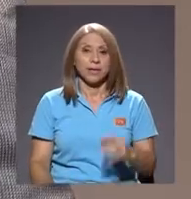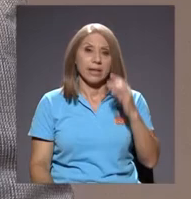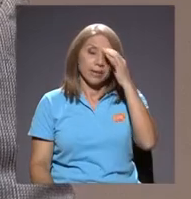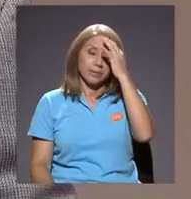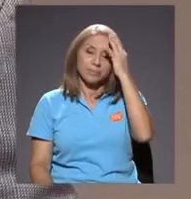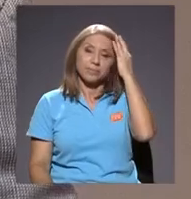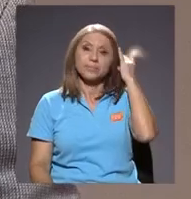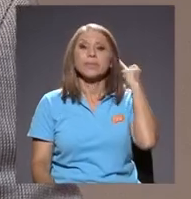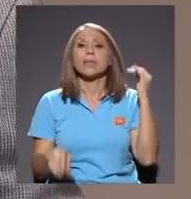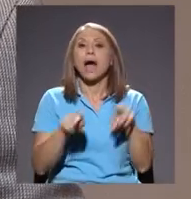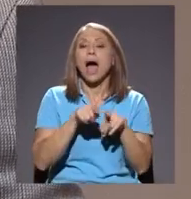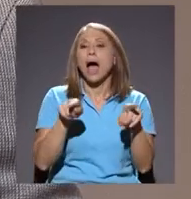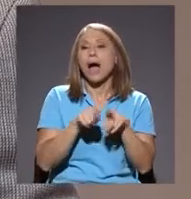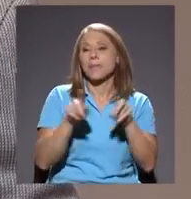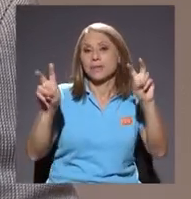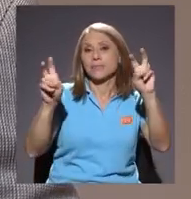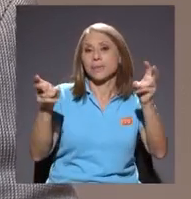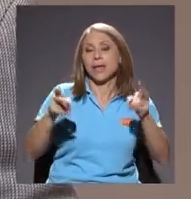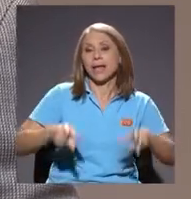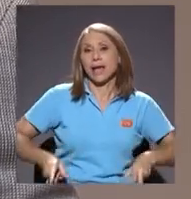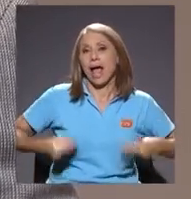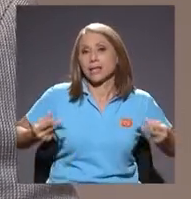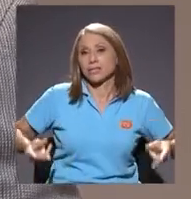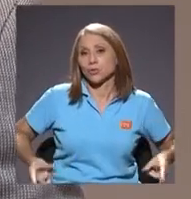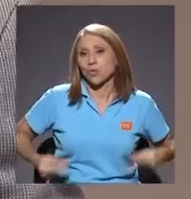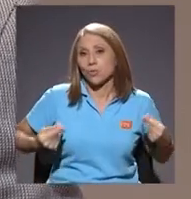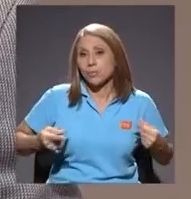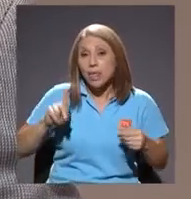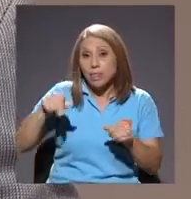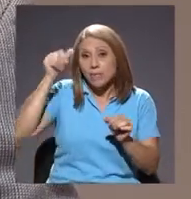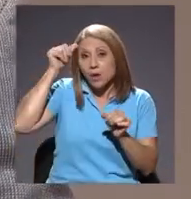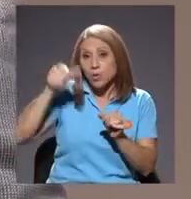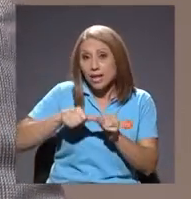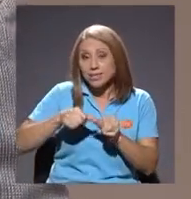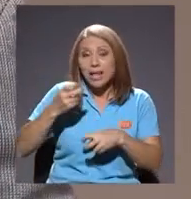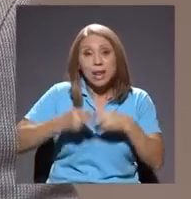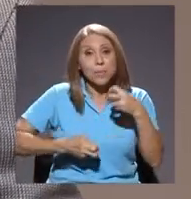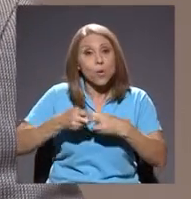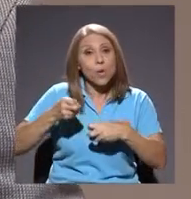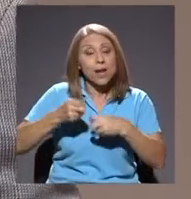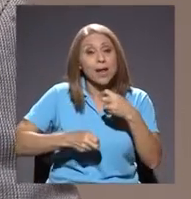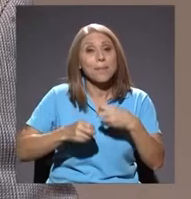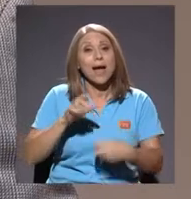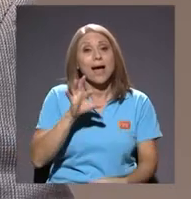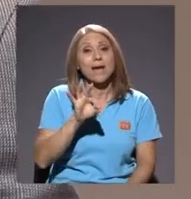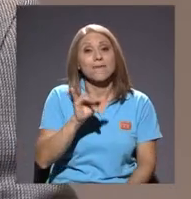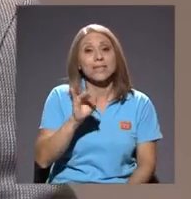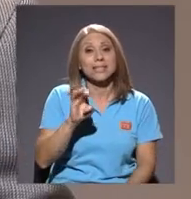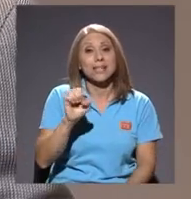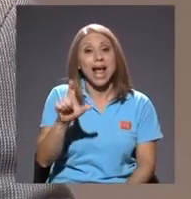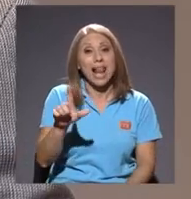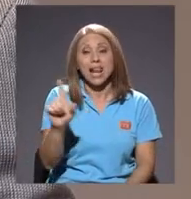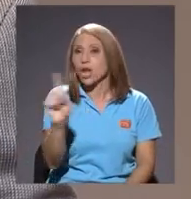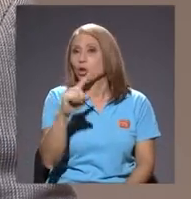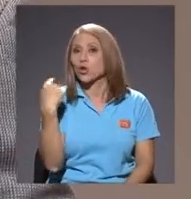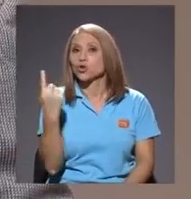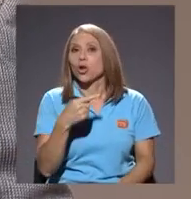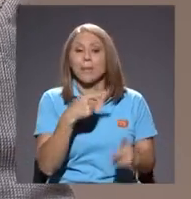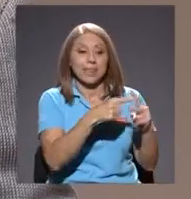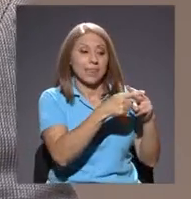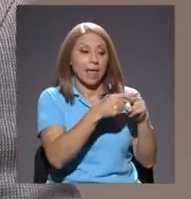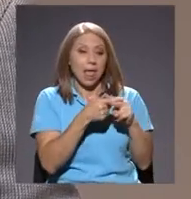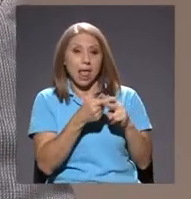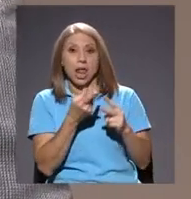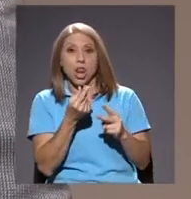del lado del gasto porque si hay que acordarse verdad que problemas fiscales no solamente lo que le entra sino también de lo que